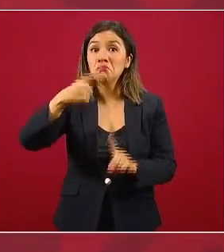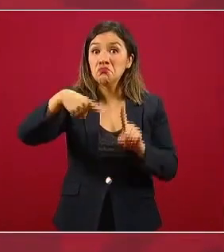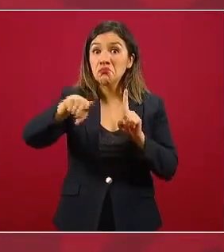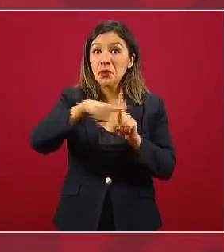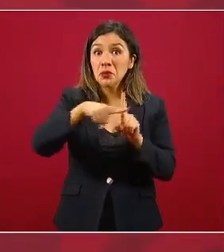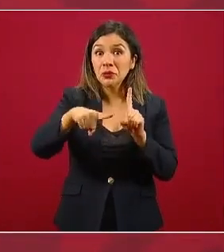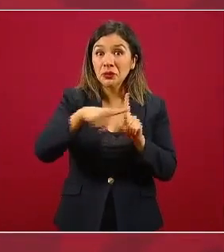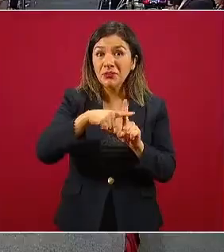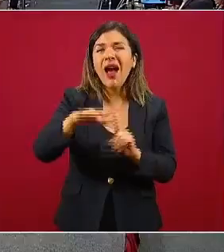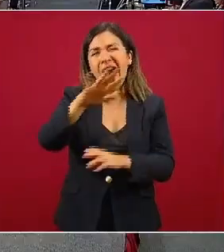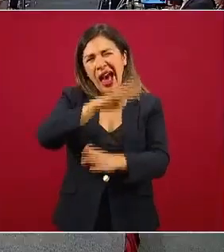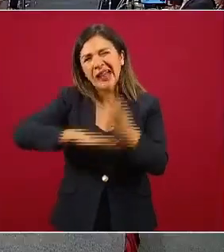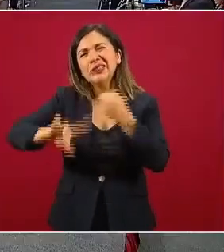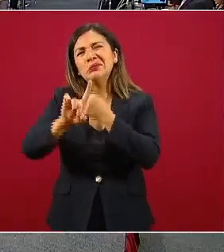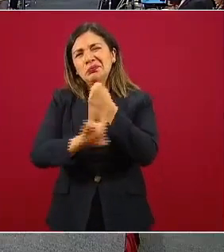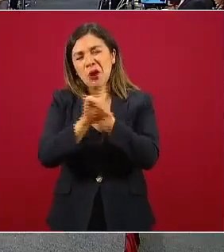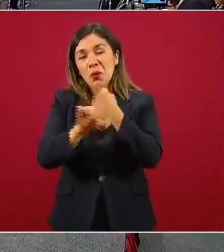esto,